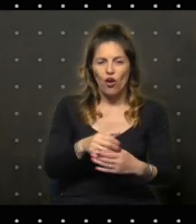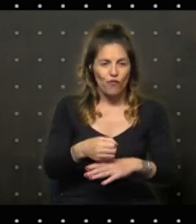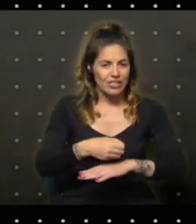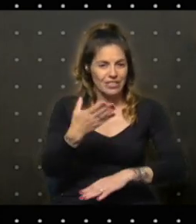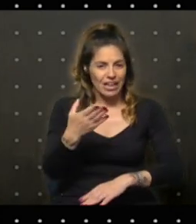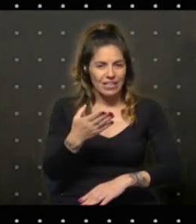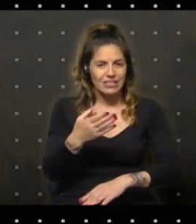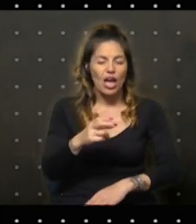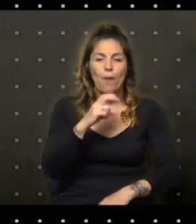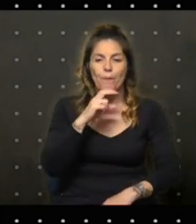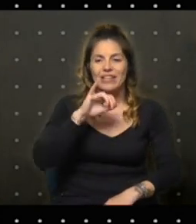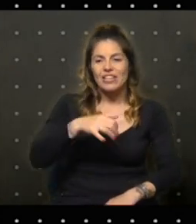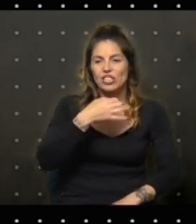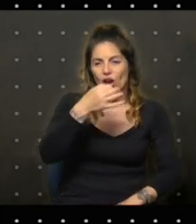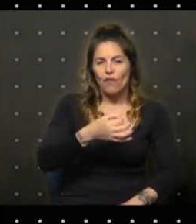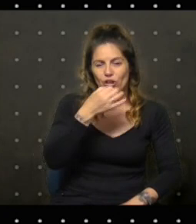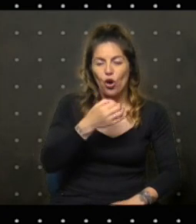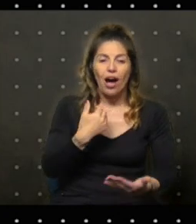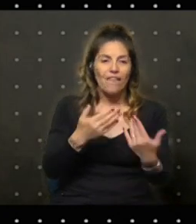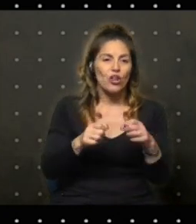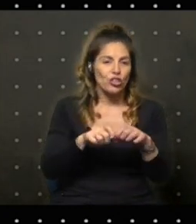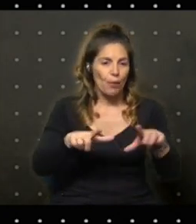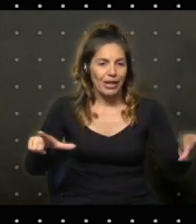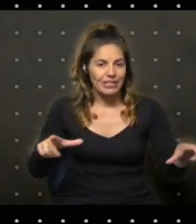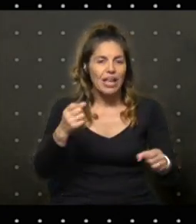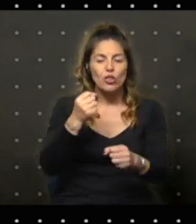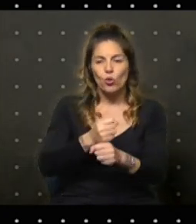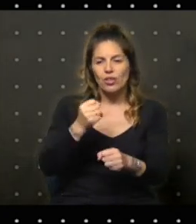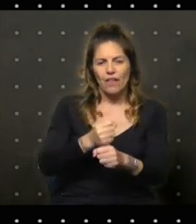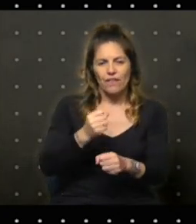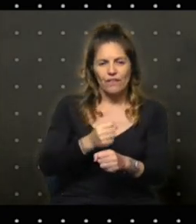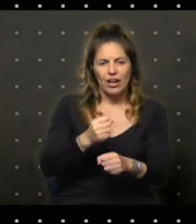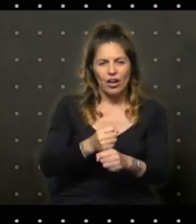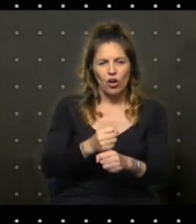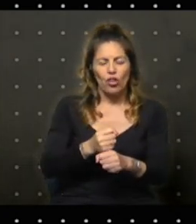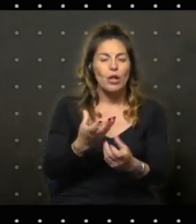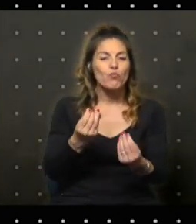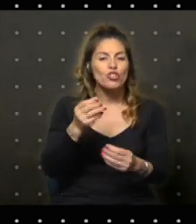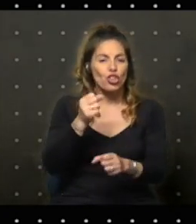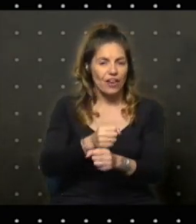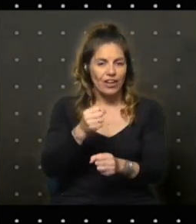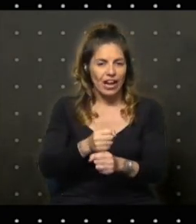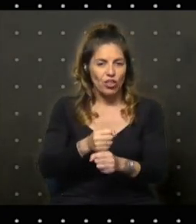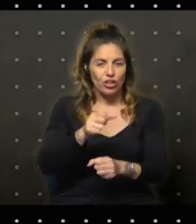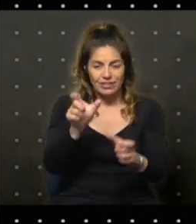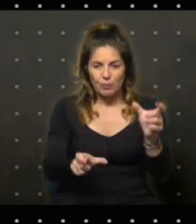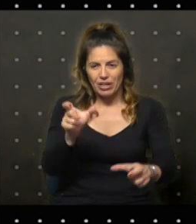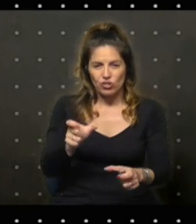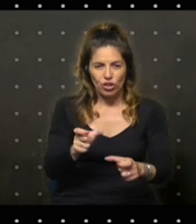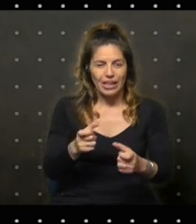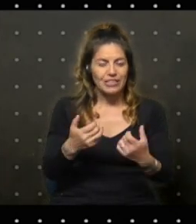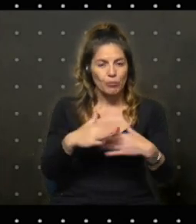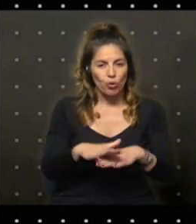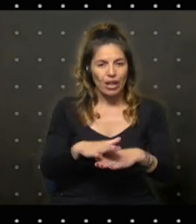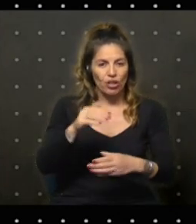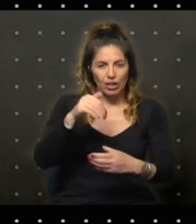búnker eh se habló de transparencia de un gran trabajo de eh todos los trabajadores trabaj adoras del correo argentino junto con la